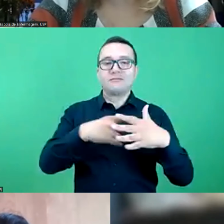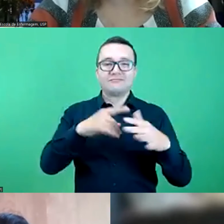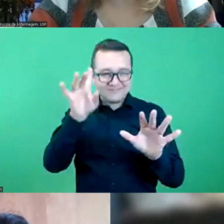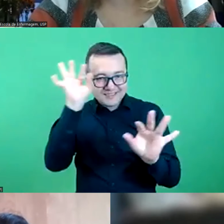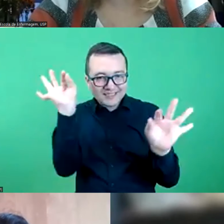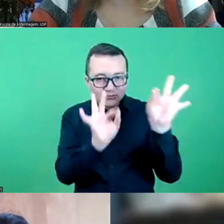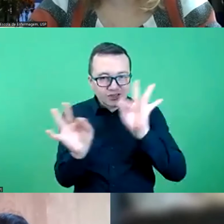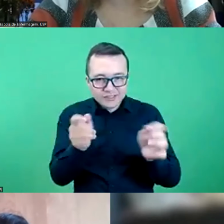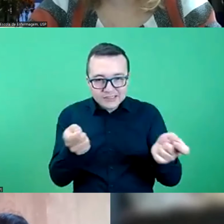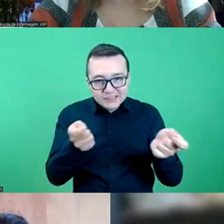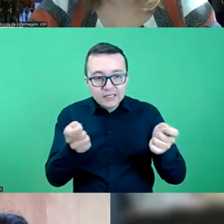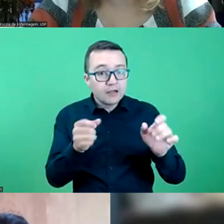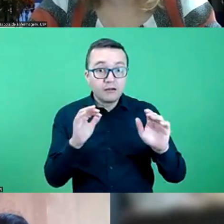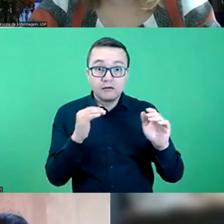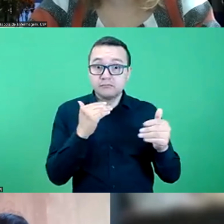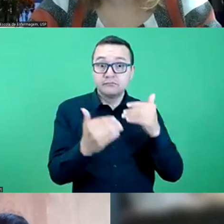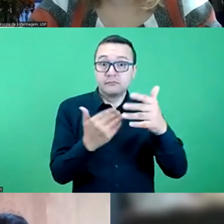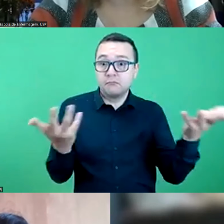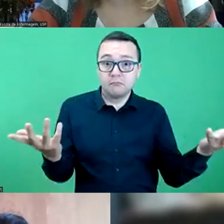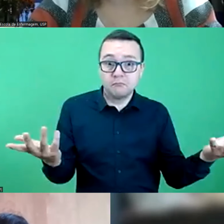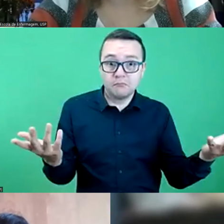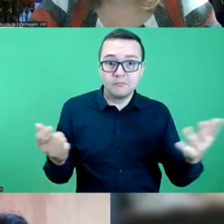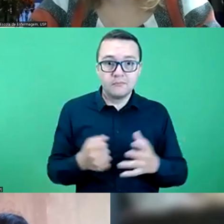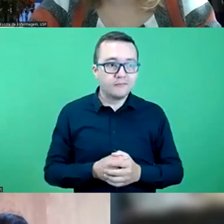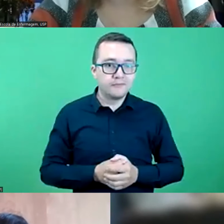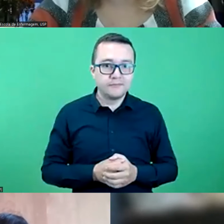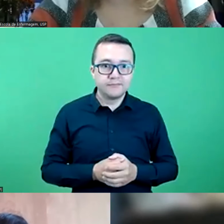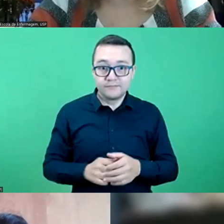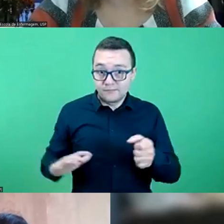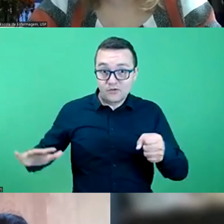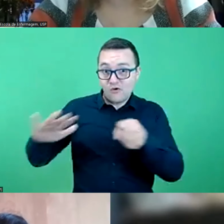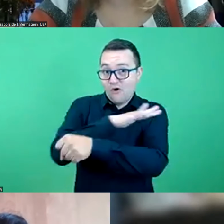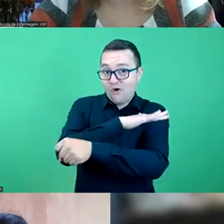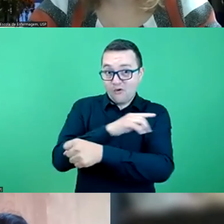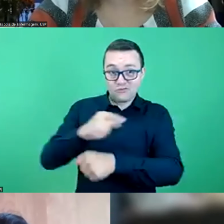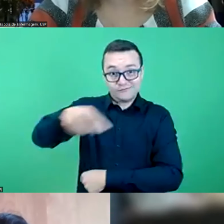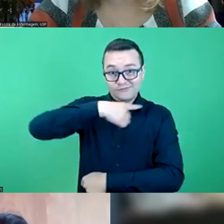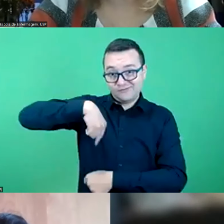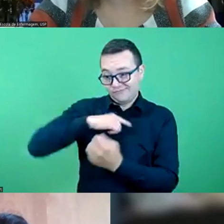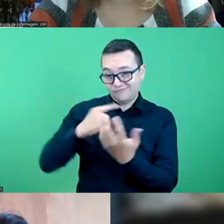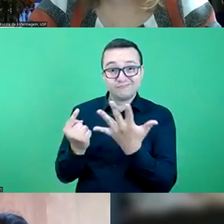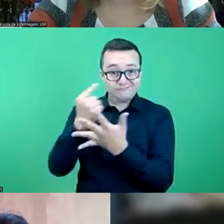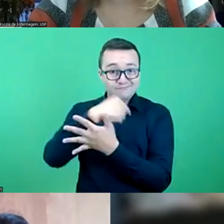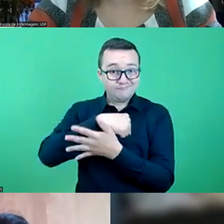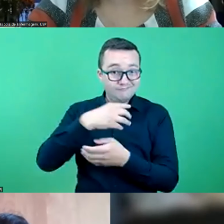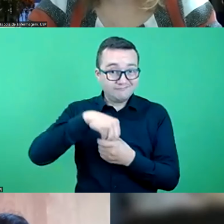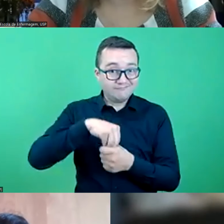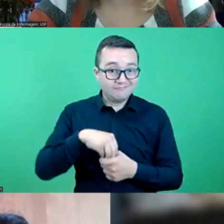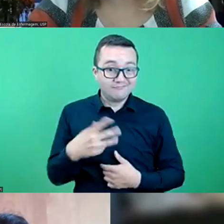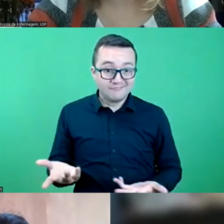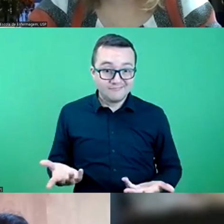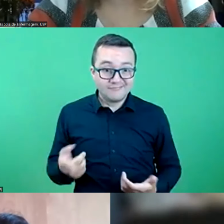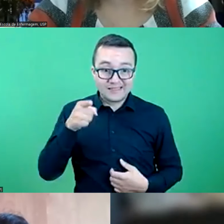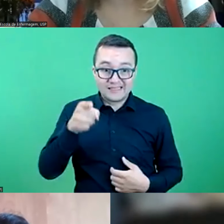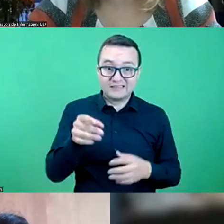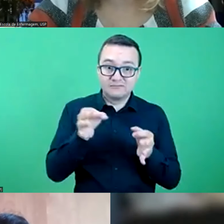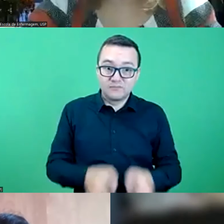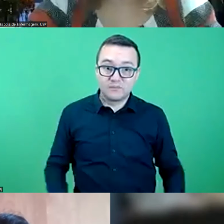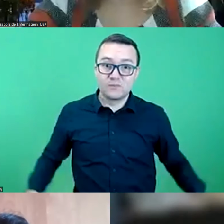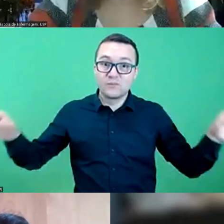y este elemento tiene un rol fundamental. Y eso a mí me permite destacar en